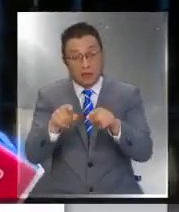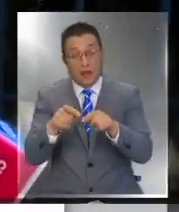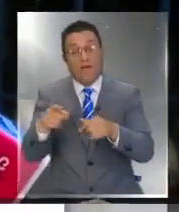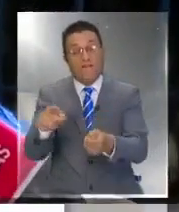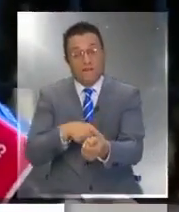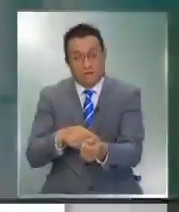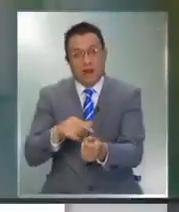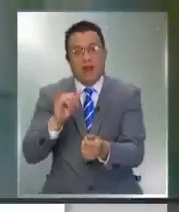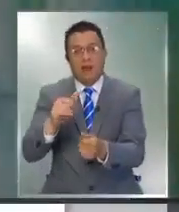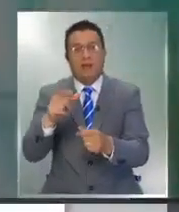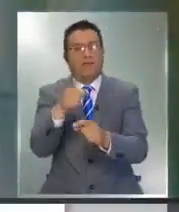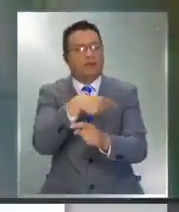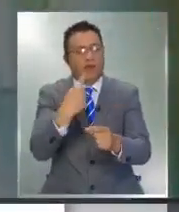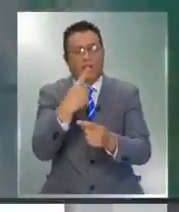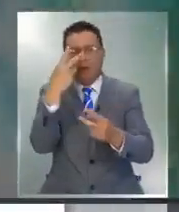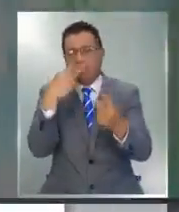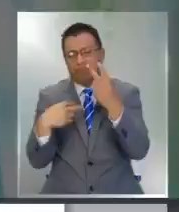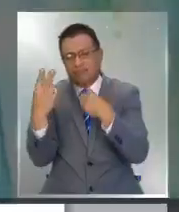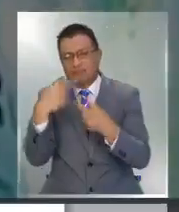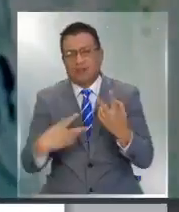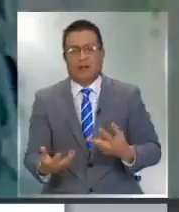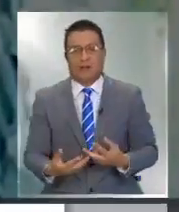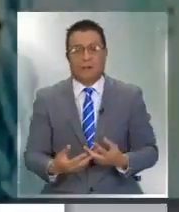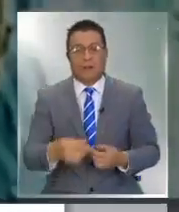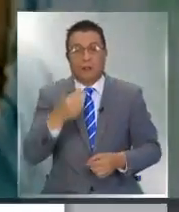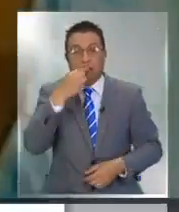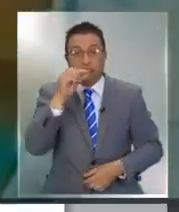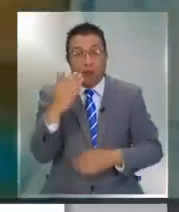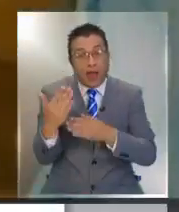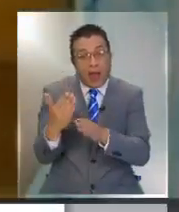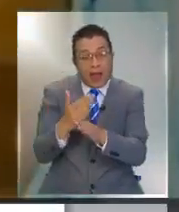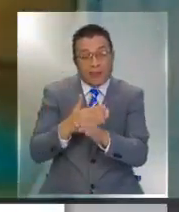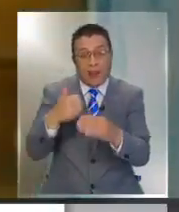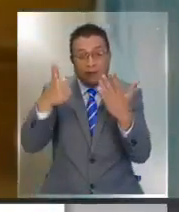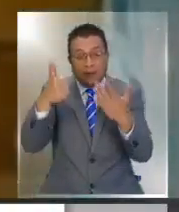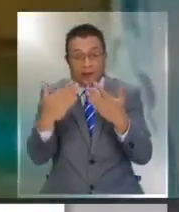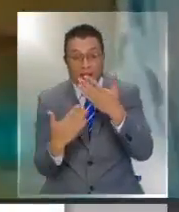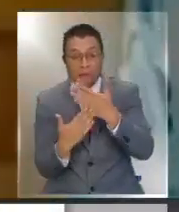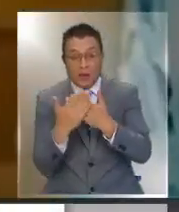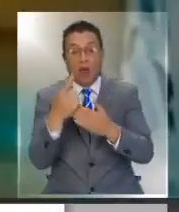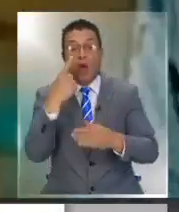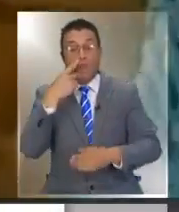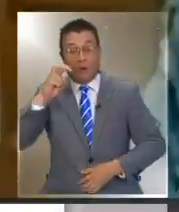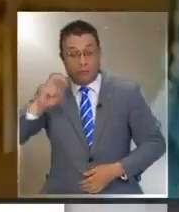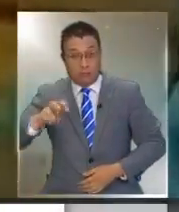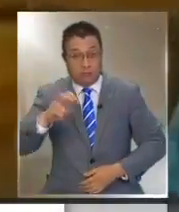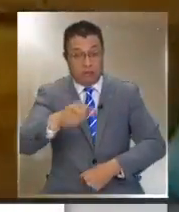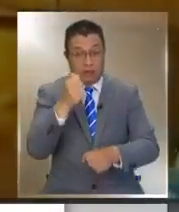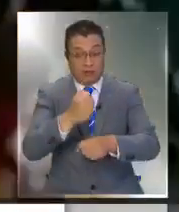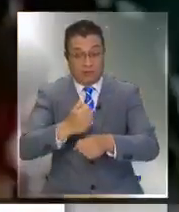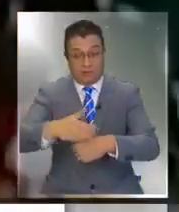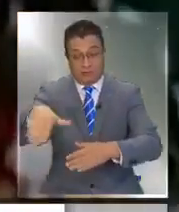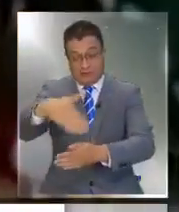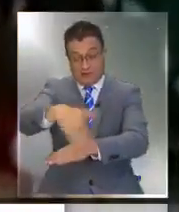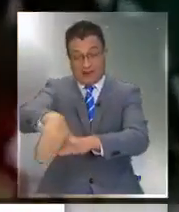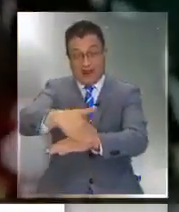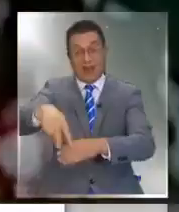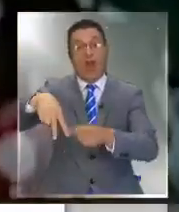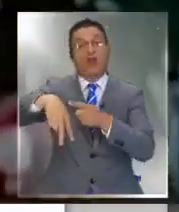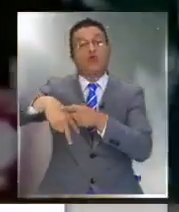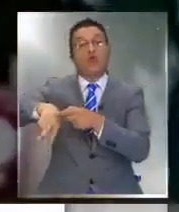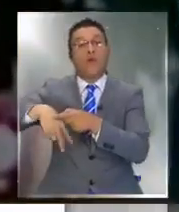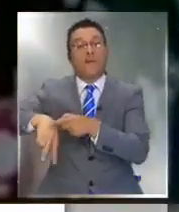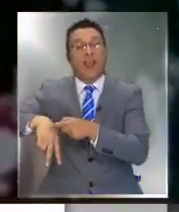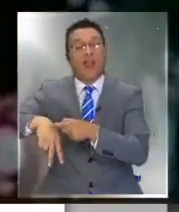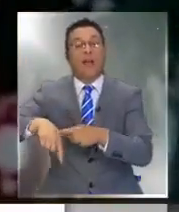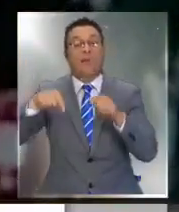hogares llorando. Faltaban minutos para las 6 de la mañana y Elías Barros caminaba rumbo a su trabajo por Avenida Ñuble. Recorrido